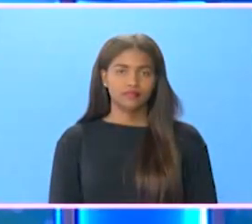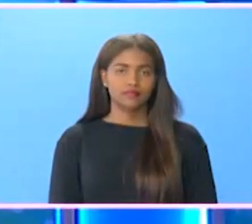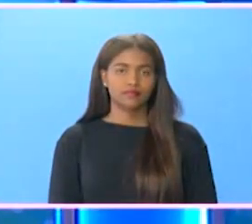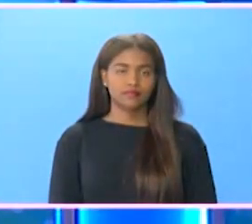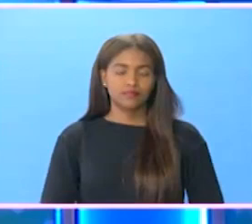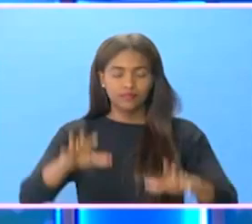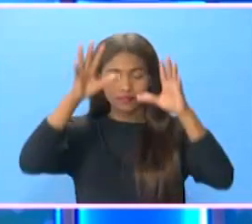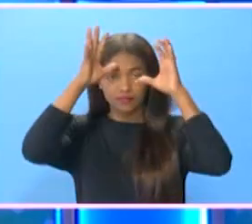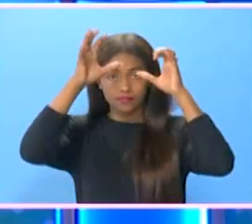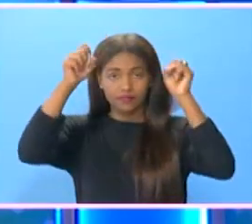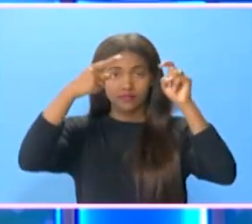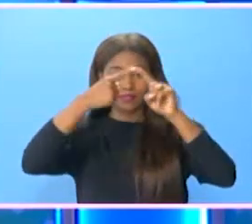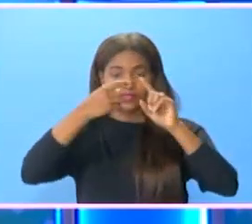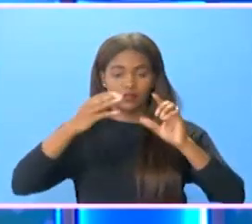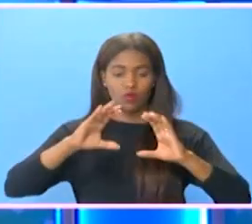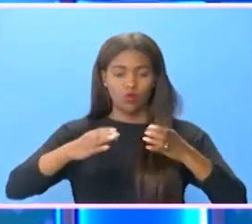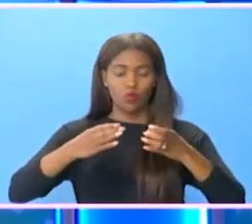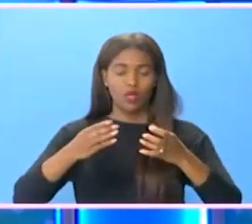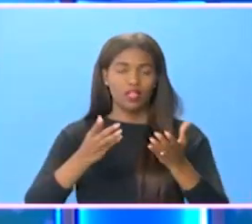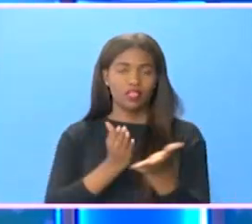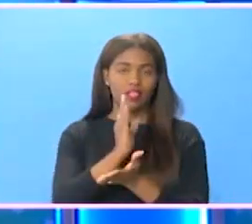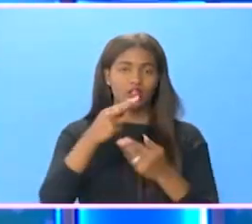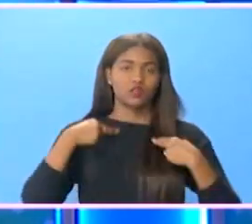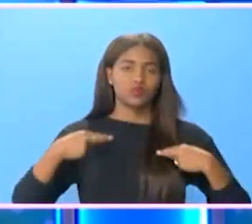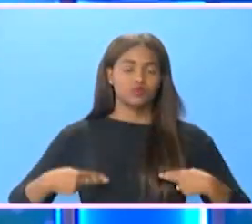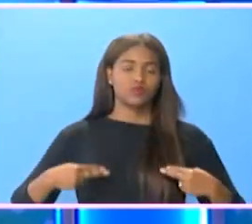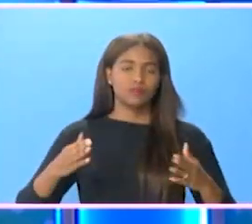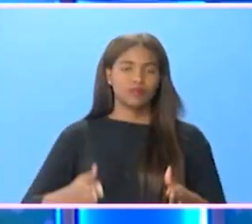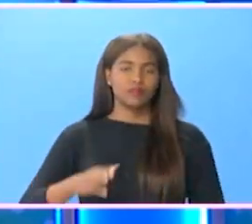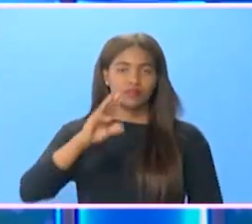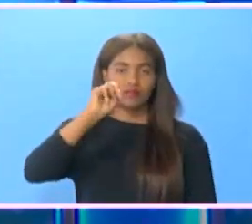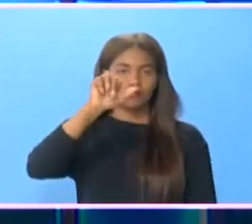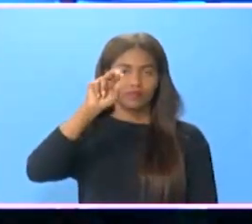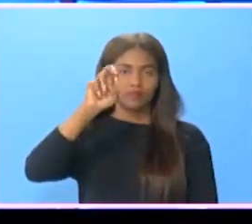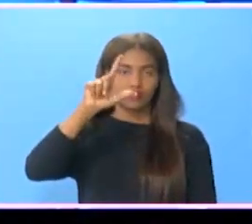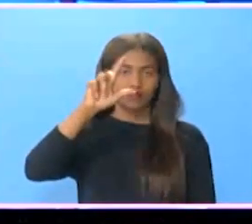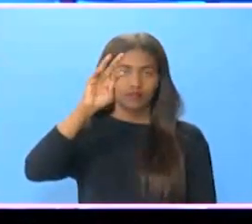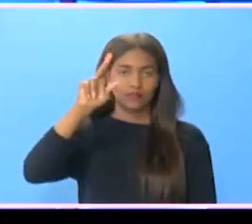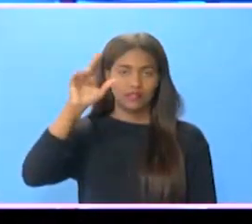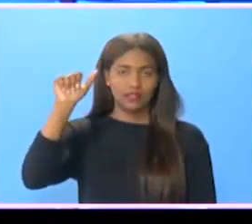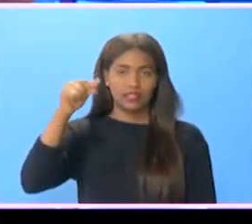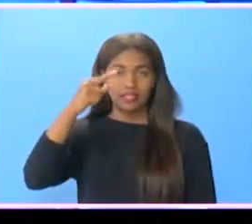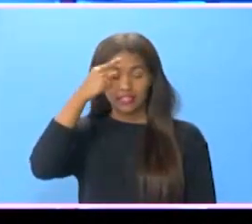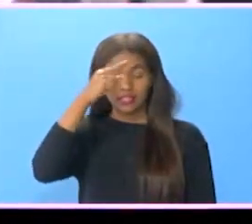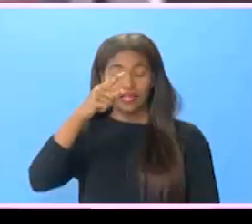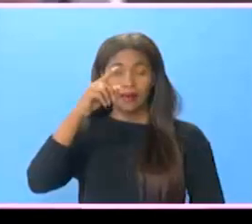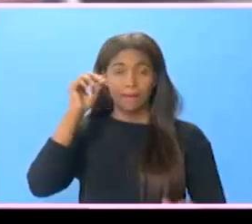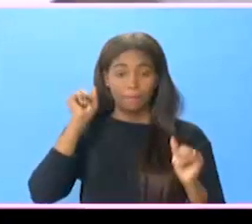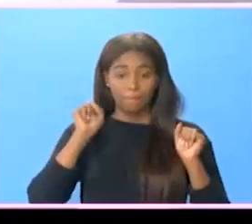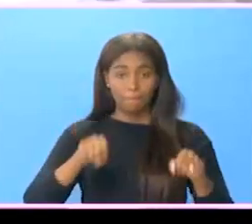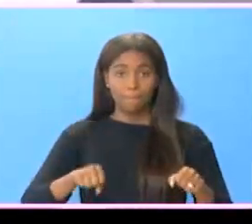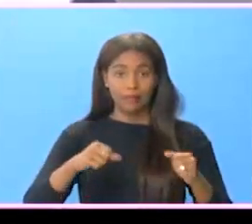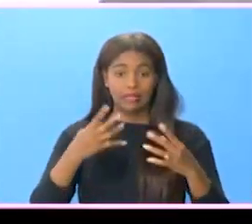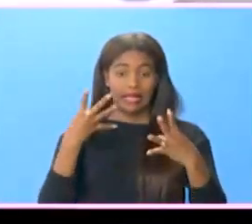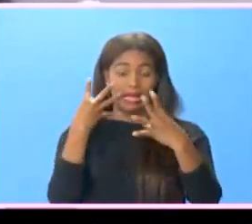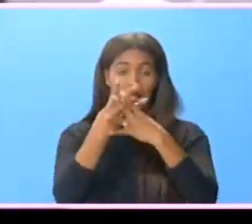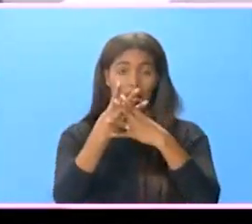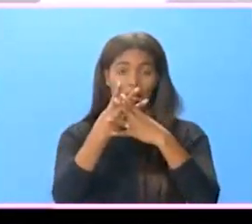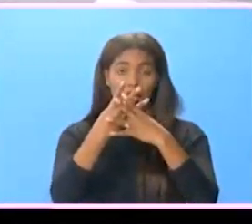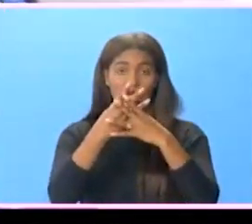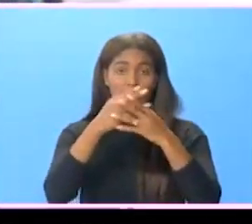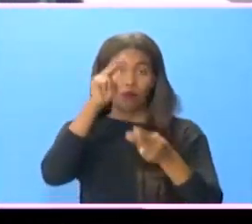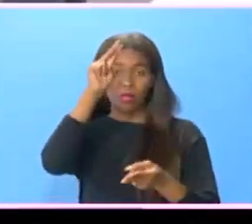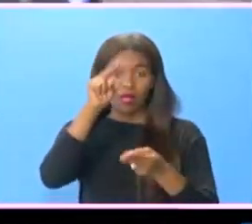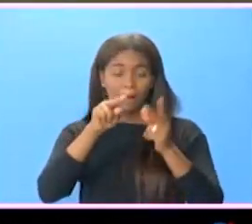Señores, el presidente de la Comisión Nacional de Derechos Humanos, Manuel María Mercedes, afirmó que para descongestionar las cárceles es